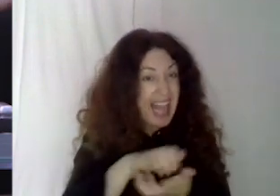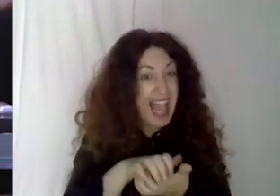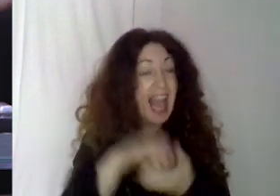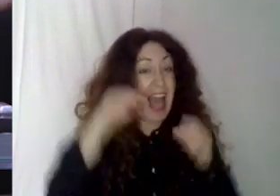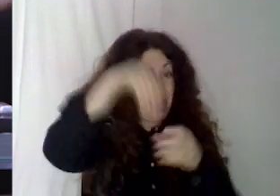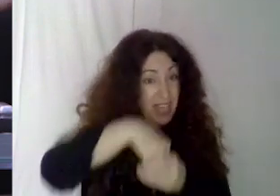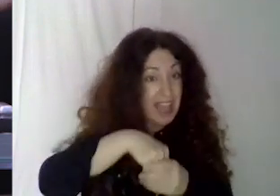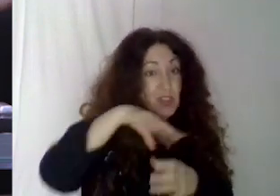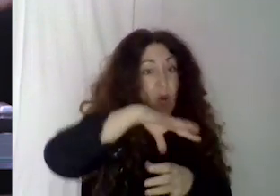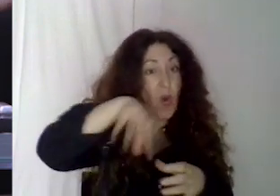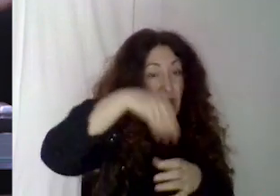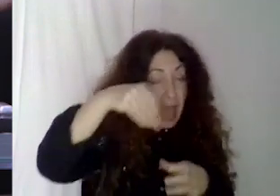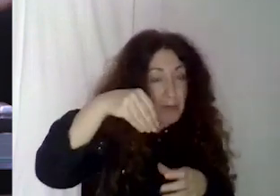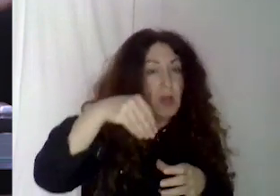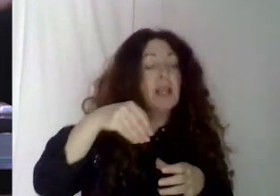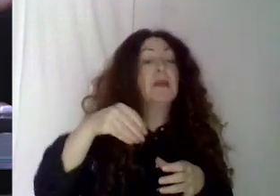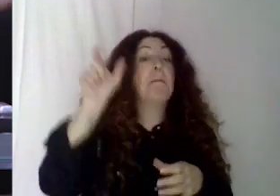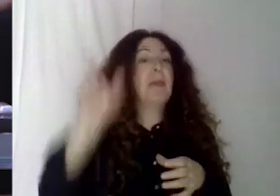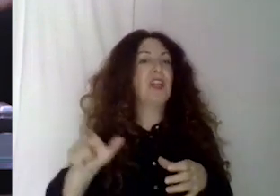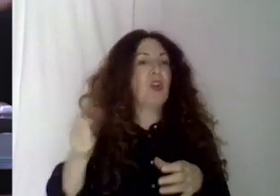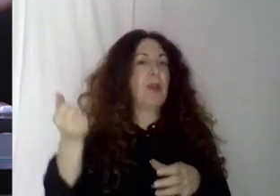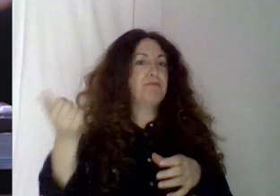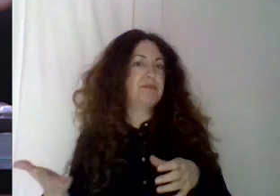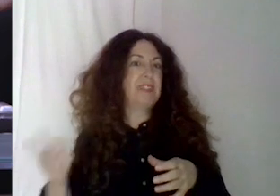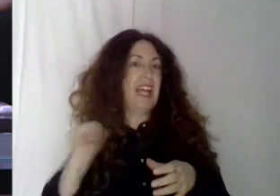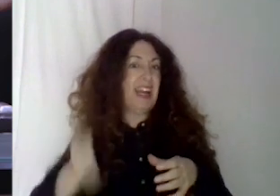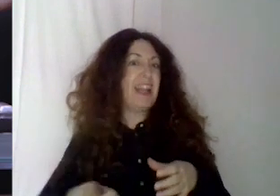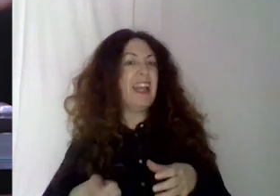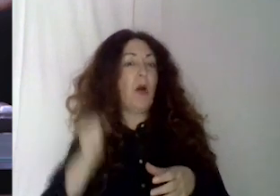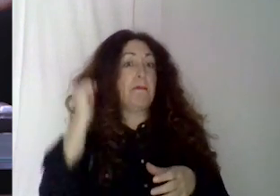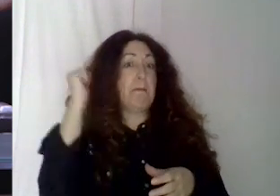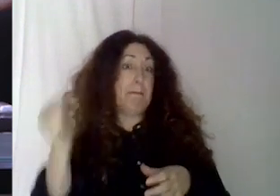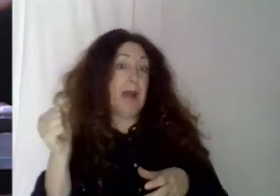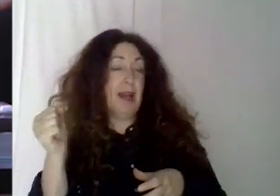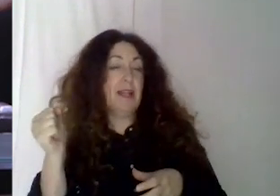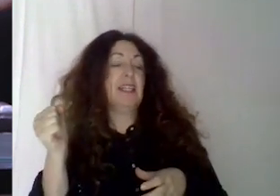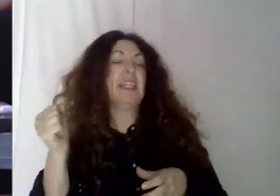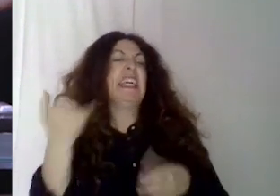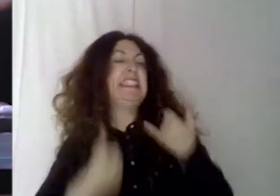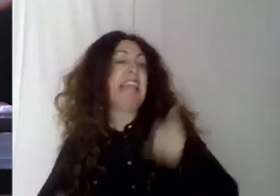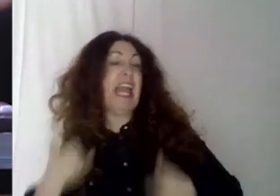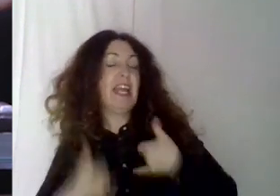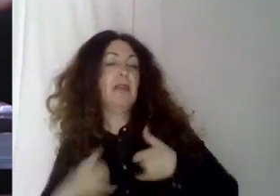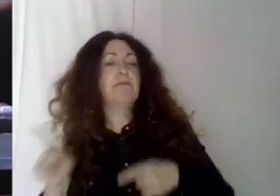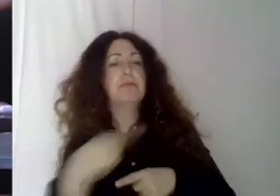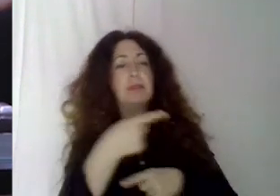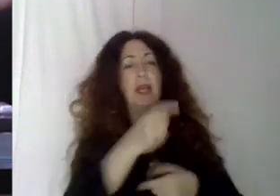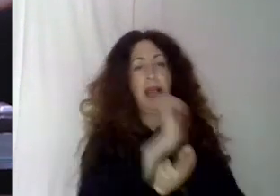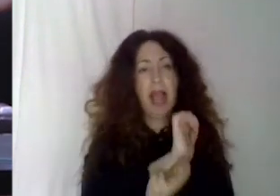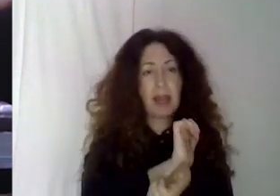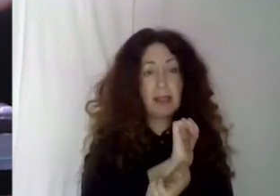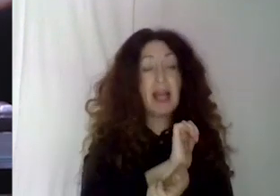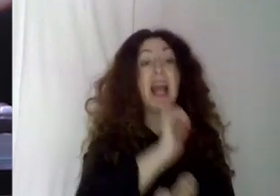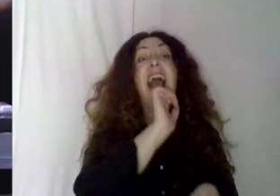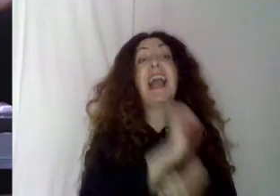Messina, nuevas pinturas, tiene miedo y huye a Palermo, más pinturas, abandona Sicilia para volver a Nápoles, nuevos